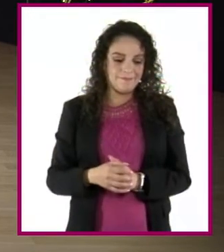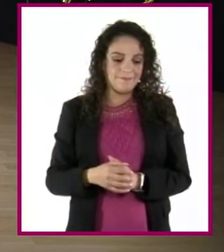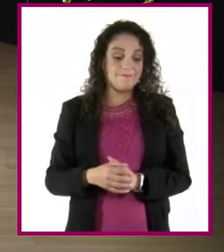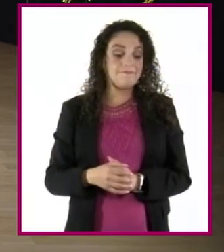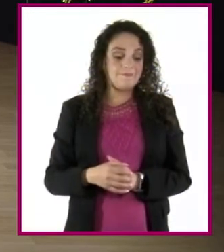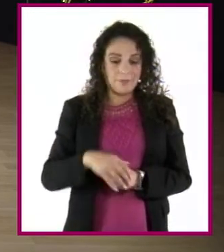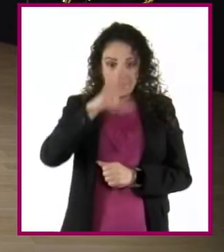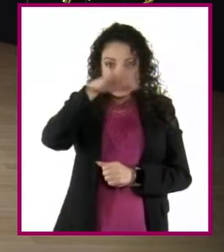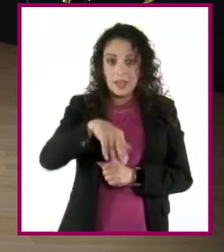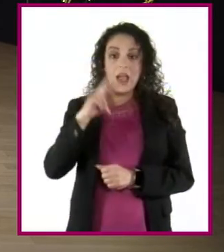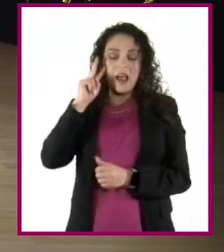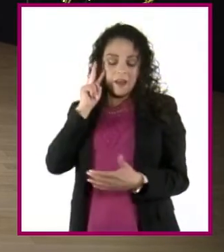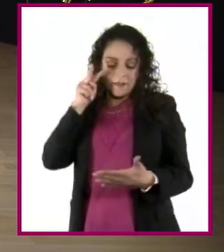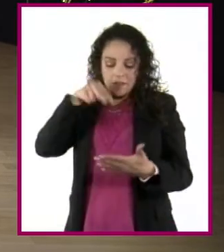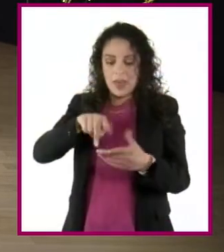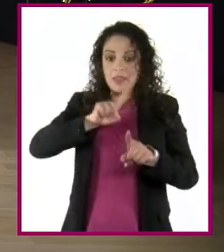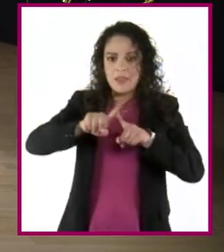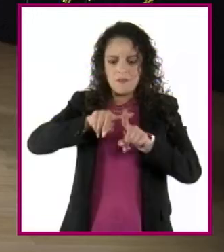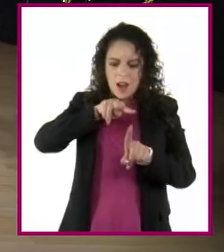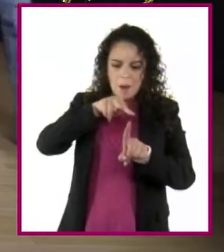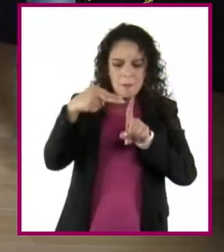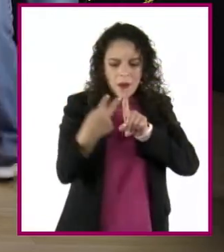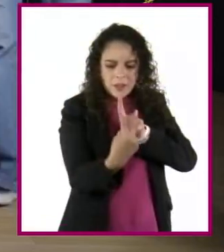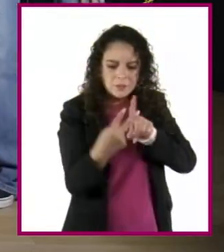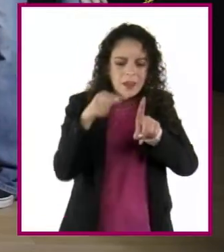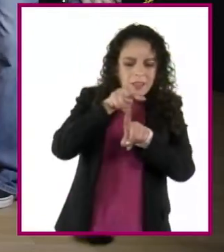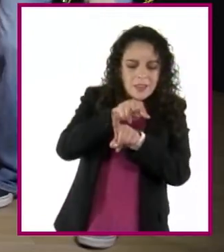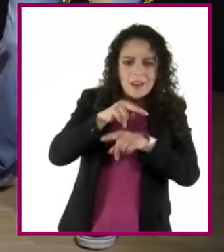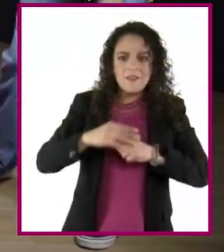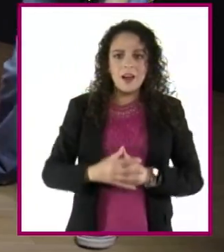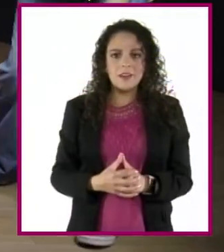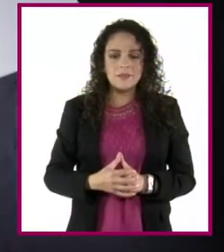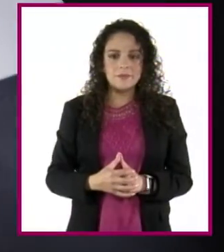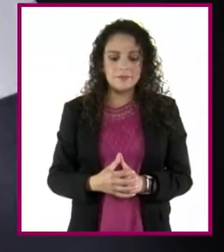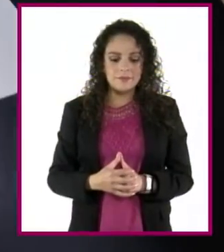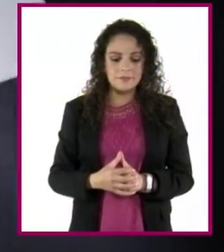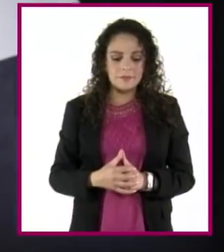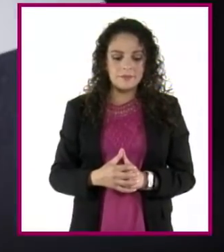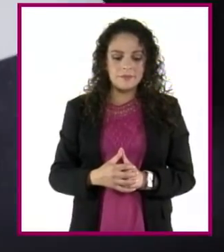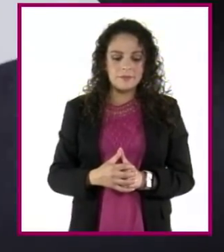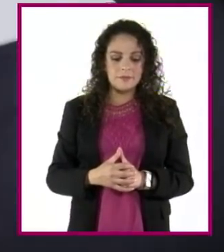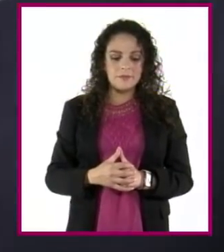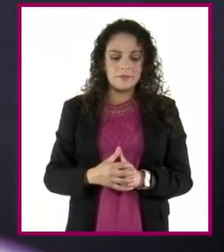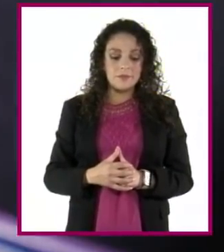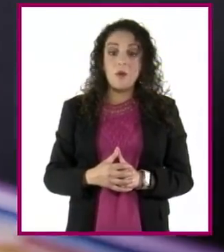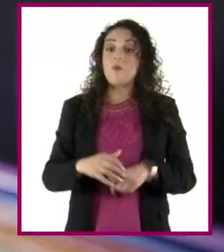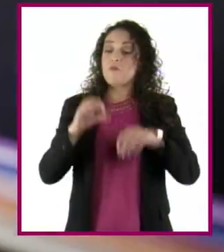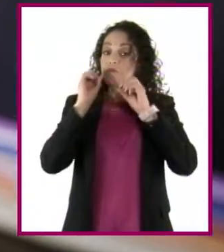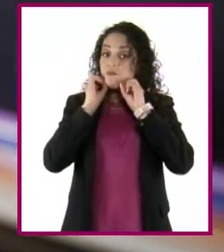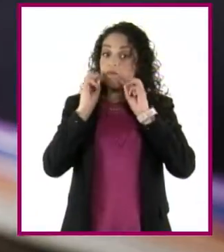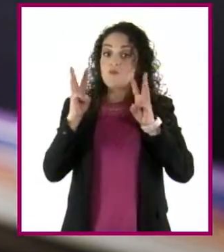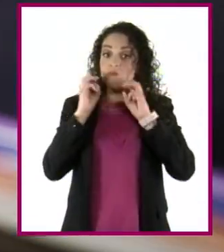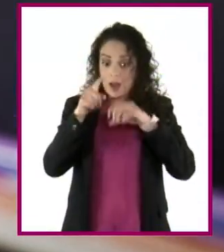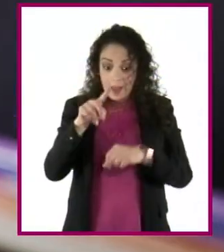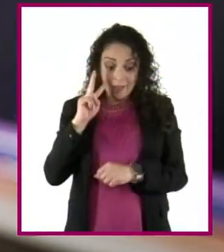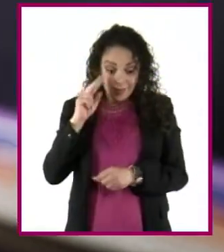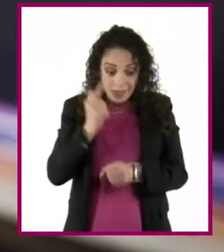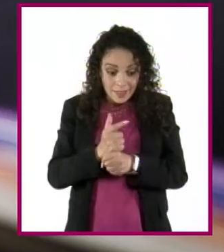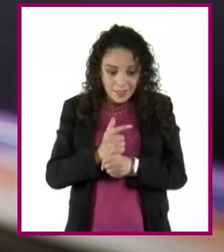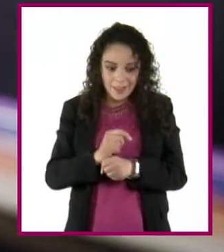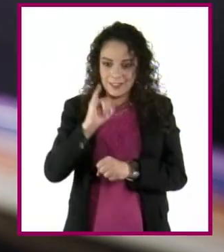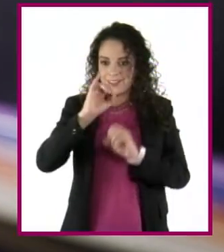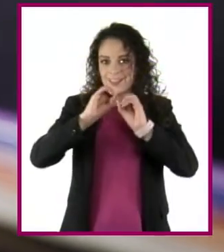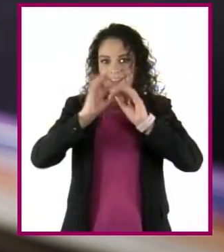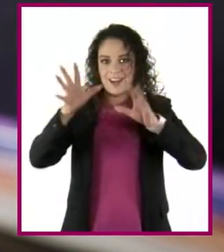cheques y veas la perspectiva. Esa perspectiva. A ver. La perspectiva, mira, ¿te gusta? ¡Guau! ¿Sí la ves o no? Sí, claro. Me